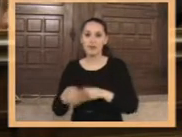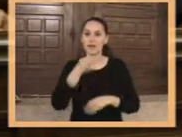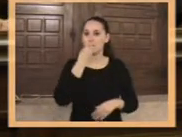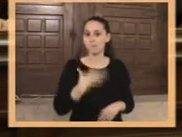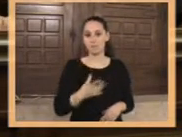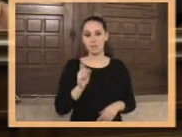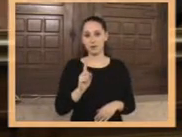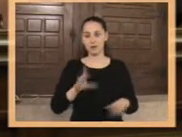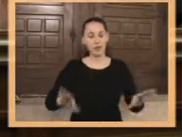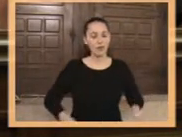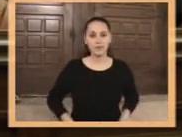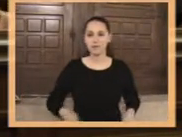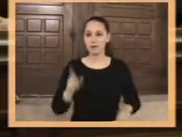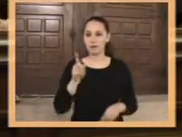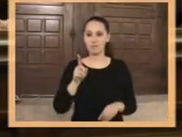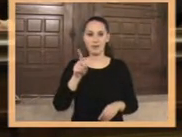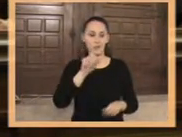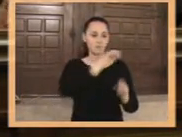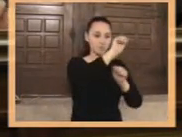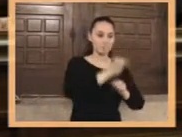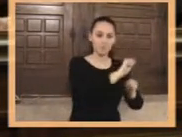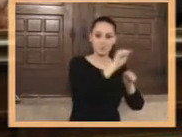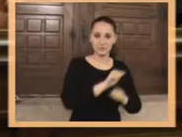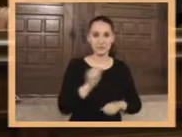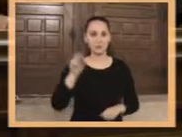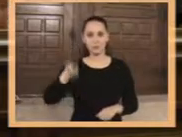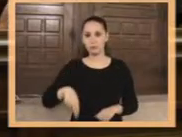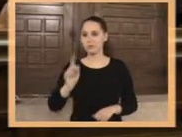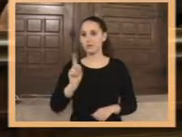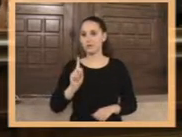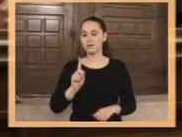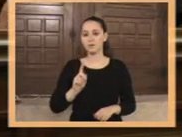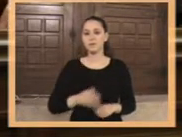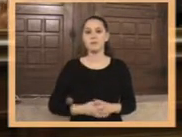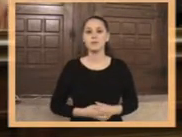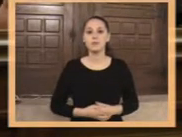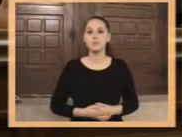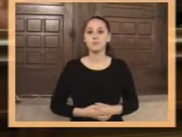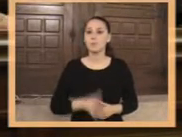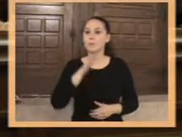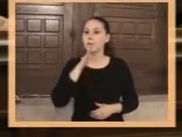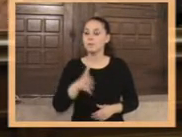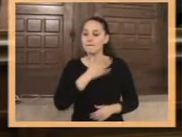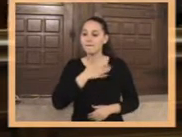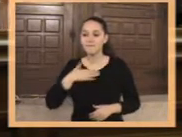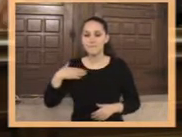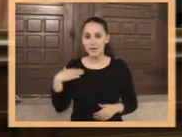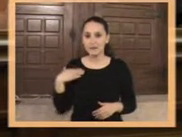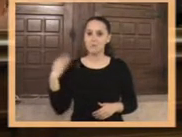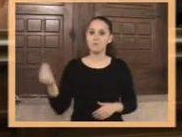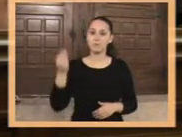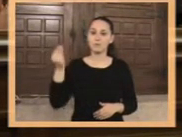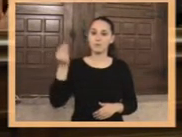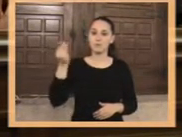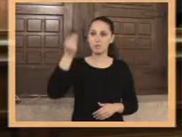es aceptable su mantenimiento. Ha sido un objetivo del alcalde, del equipo de gobierno, tener unas dependencias mejores para el archivo. También